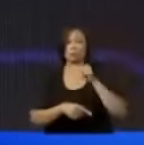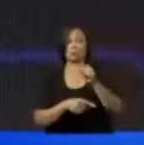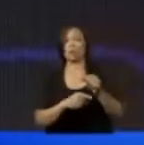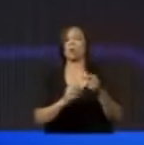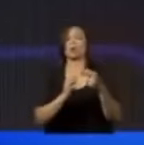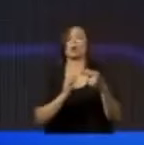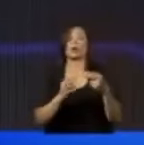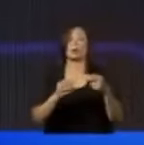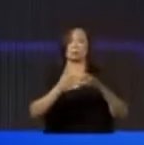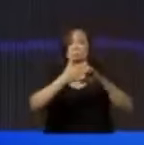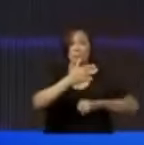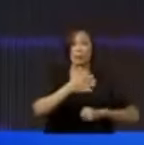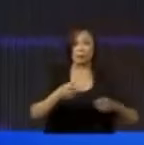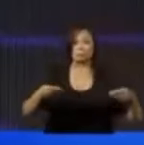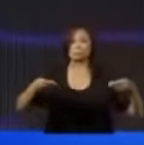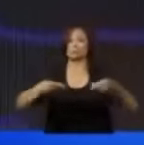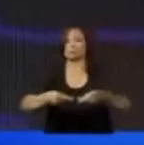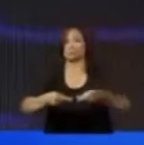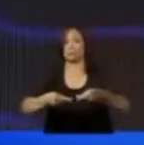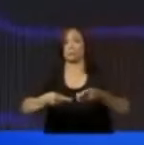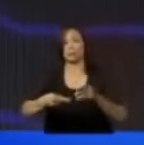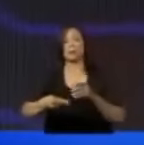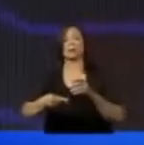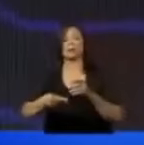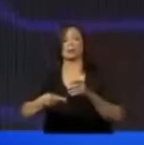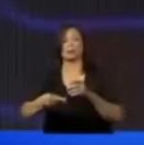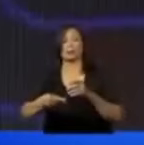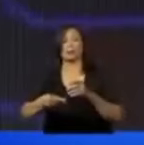aplicado el régimen contributivo subsidiado, que sería aquel